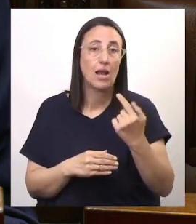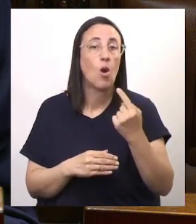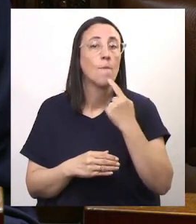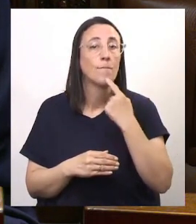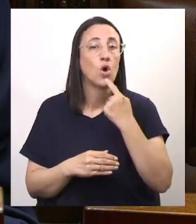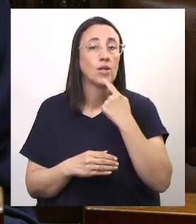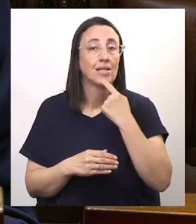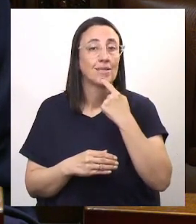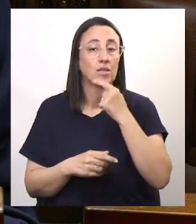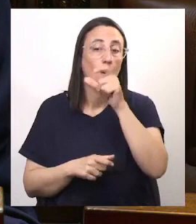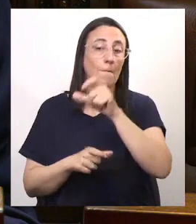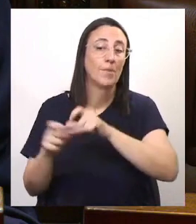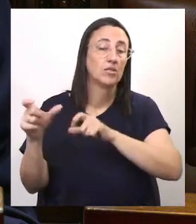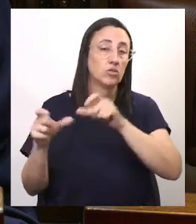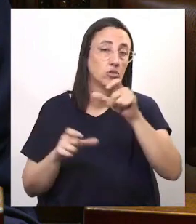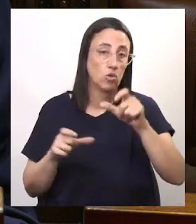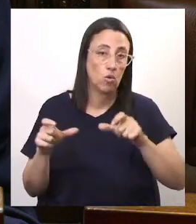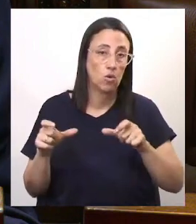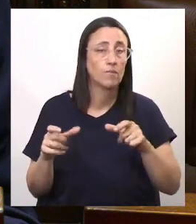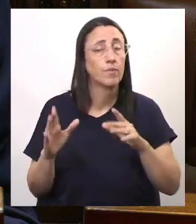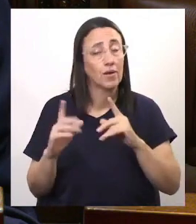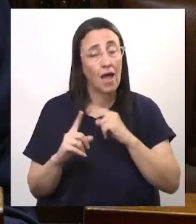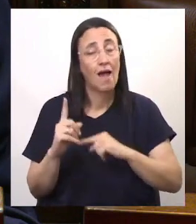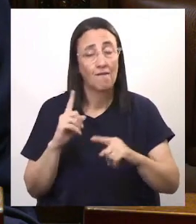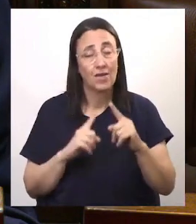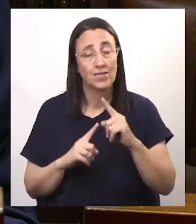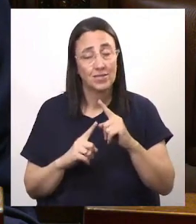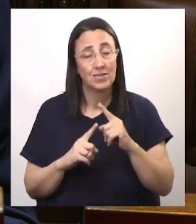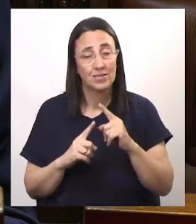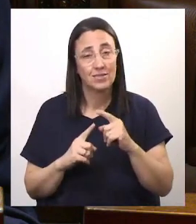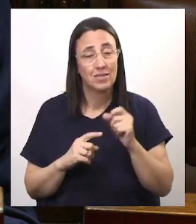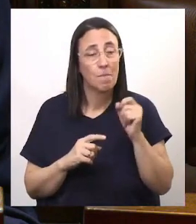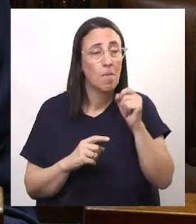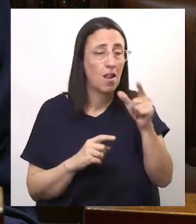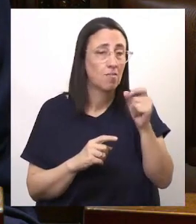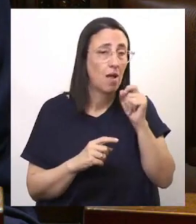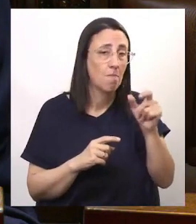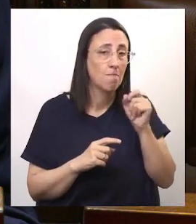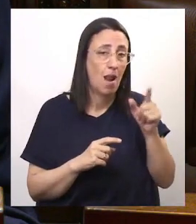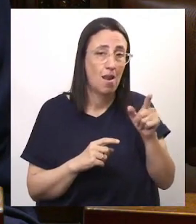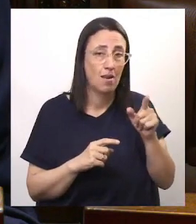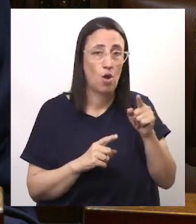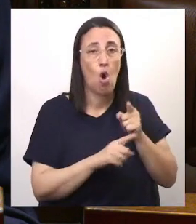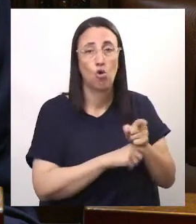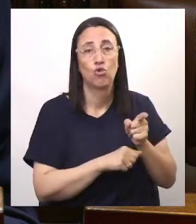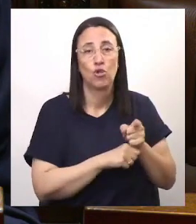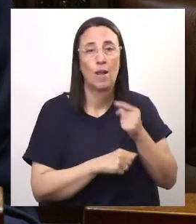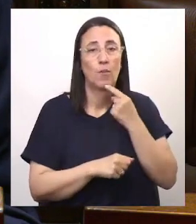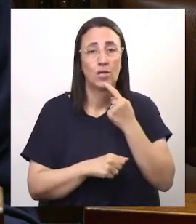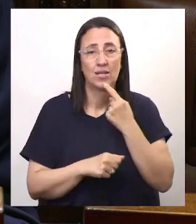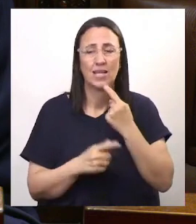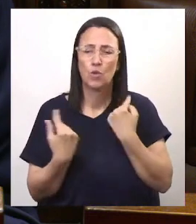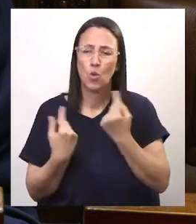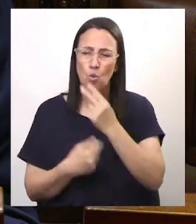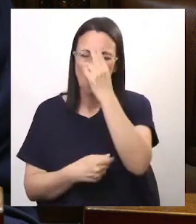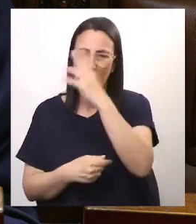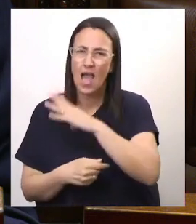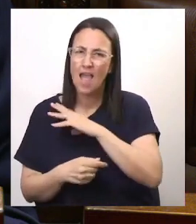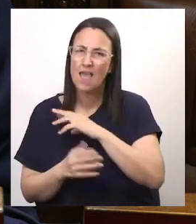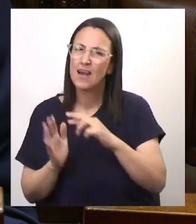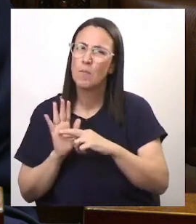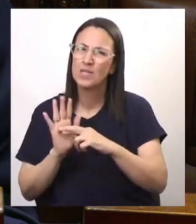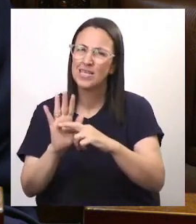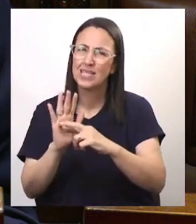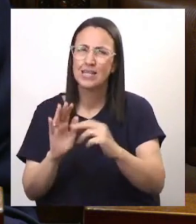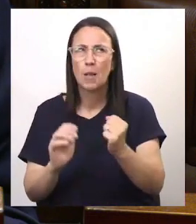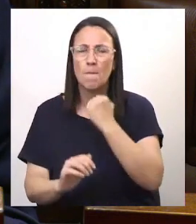políticos, porque tantas veces se habla mal de la política, y el Uruguay ha tenido tan grandes figuras políticas de